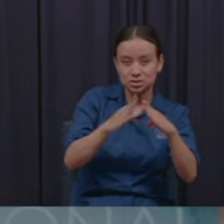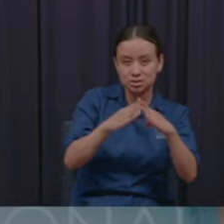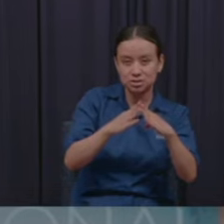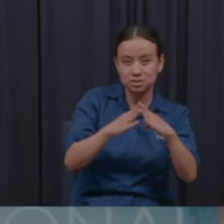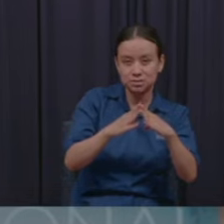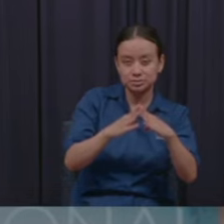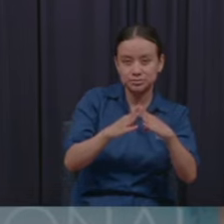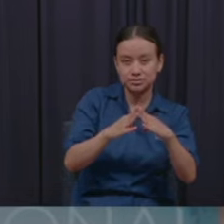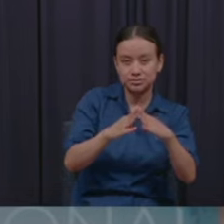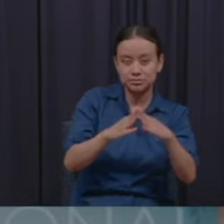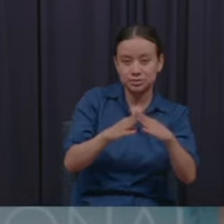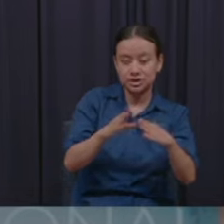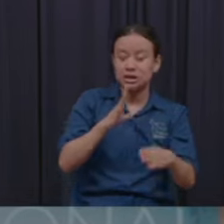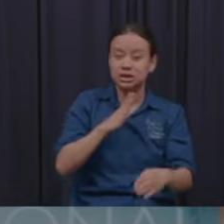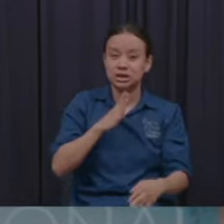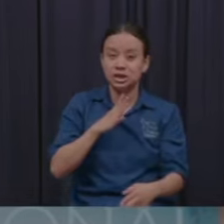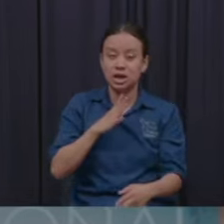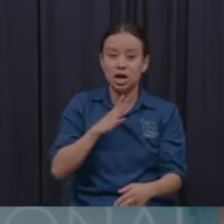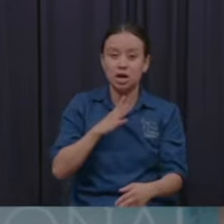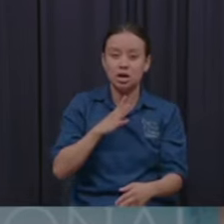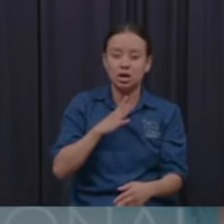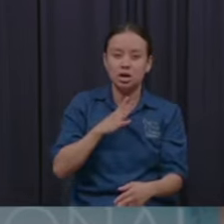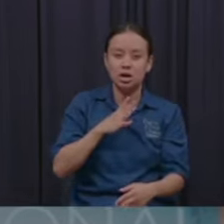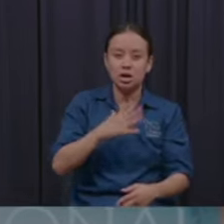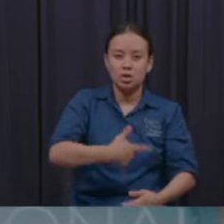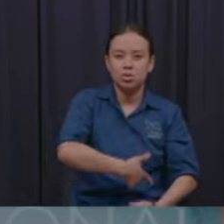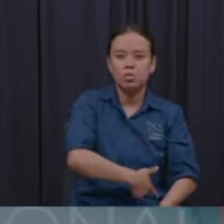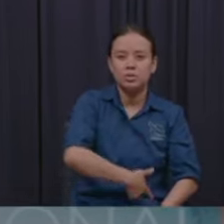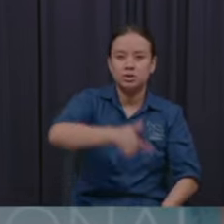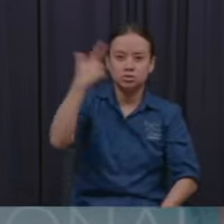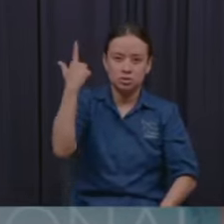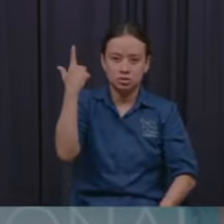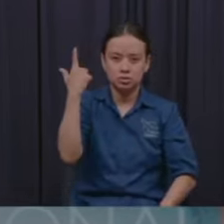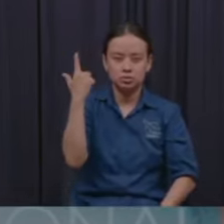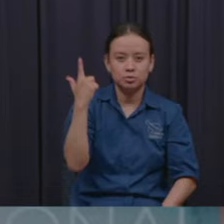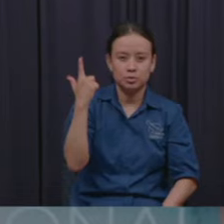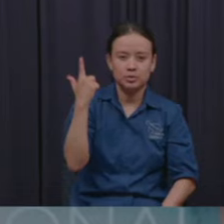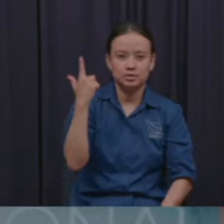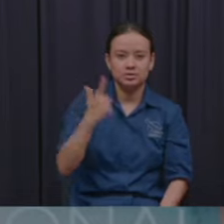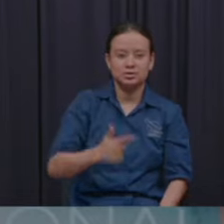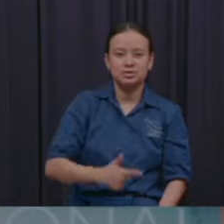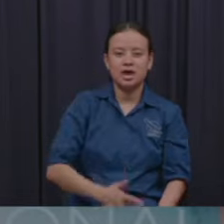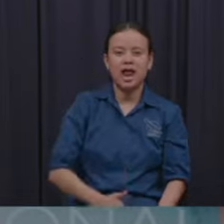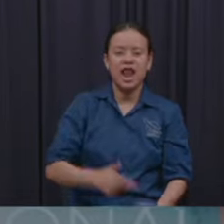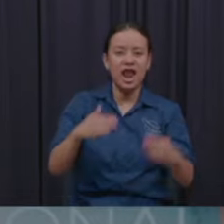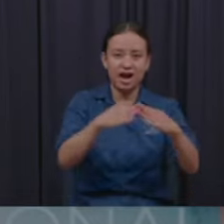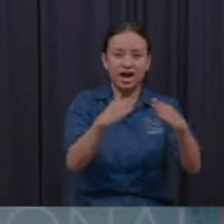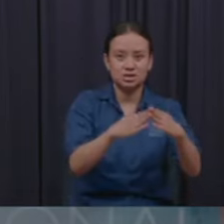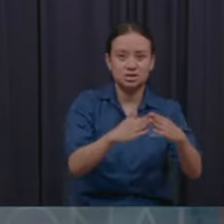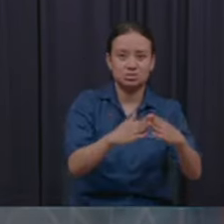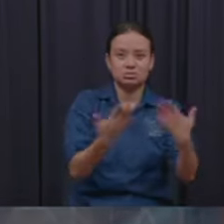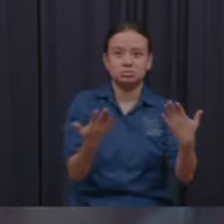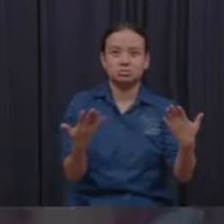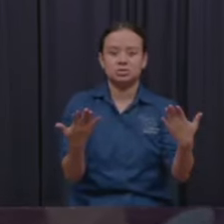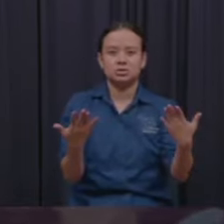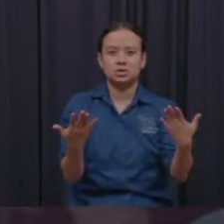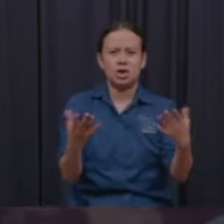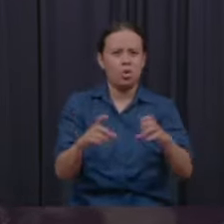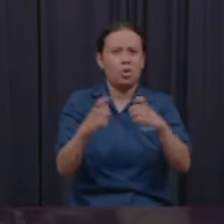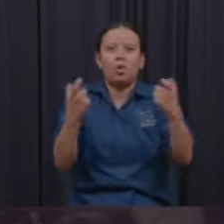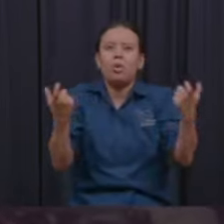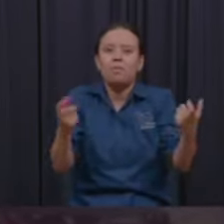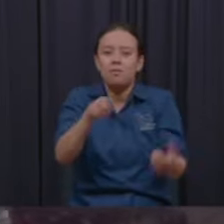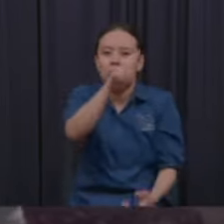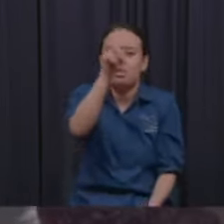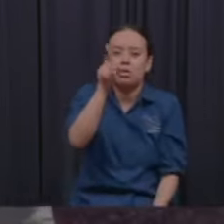había armas. No sabían cómo llegaron armas a esa casa. No sabían cómo. Todos eran cristianos,